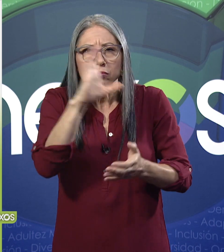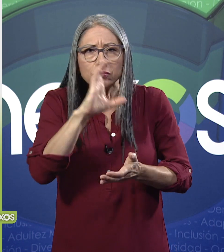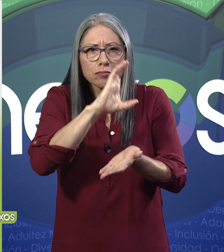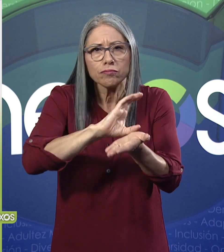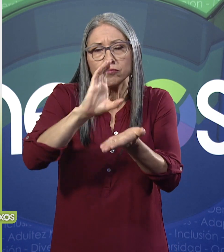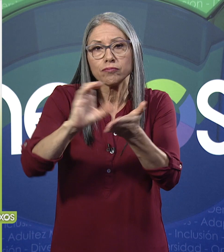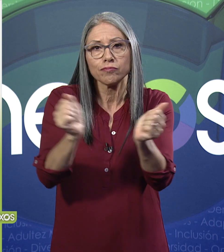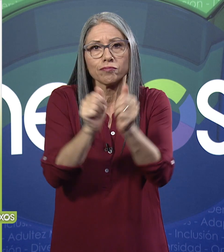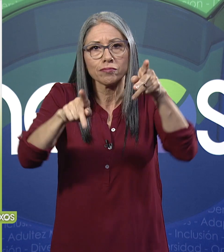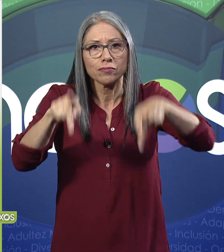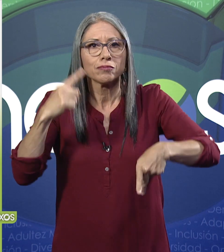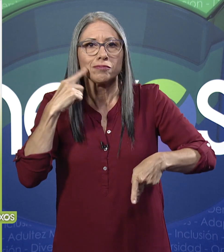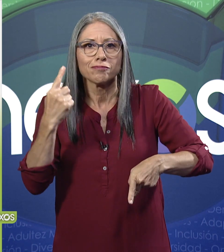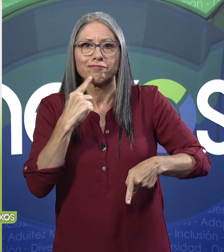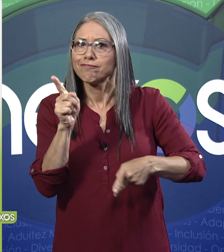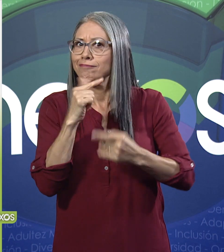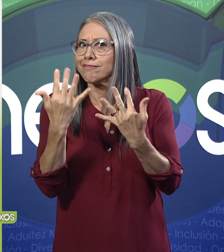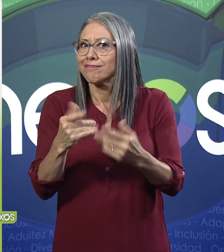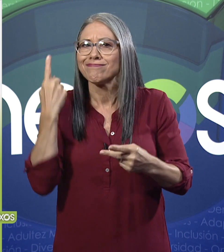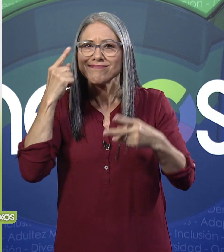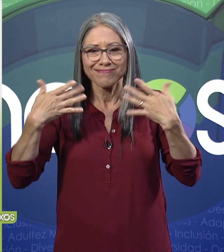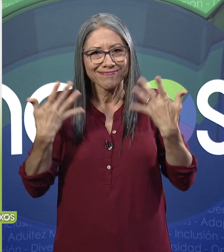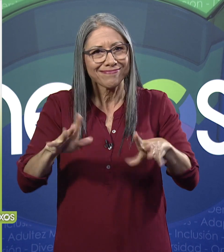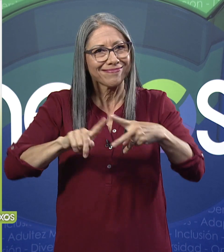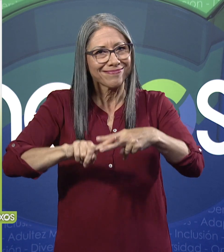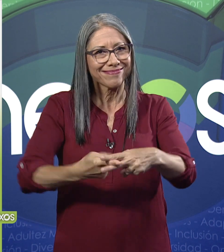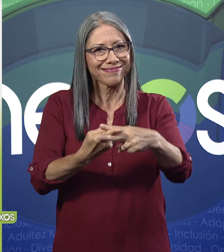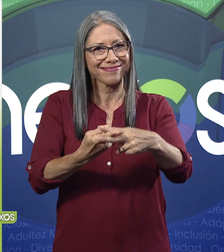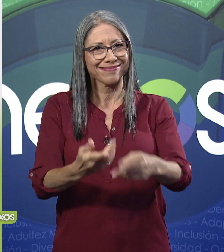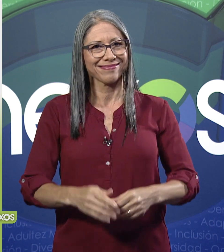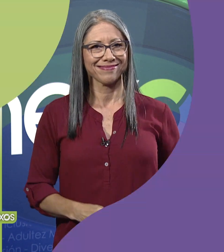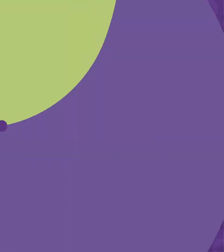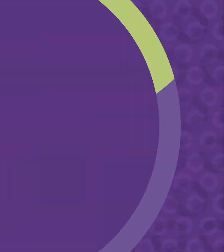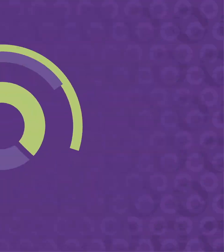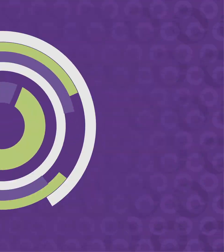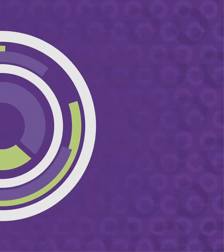con personas sordas y no esperar más para iniciar.